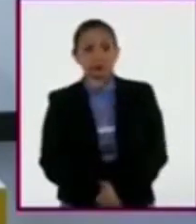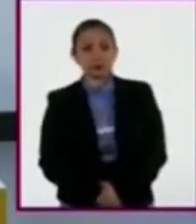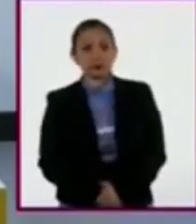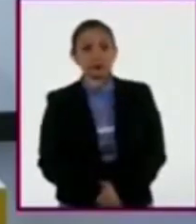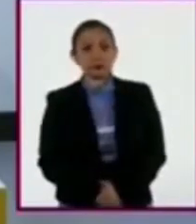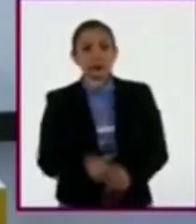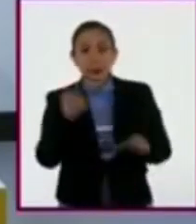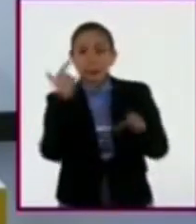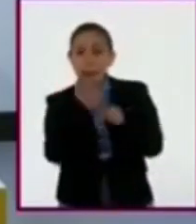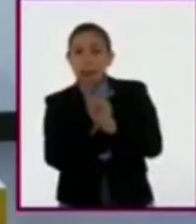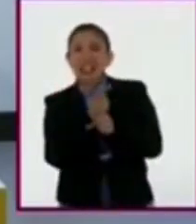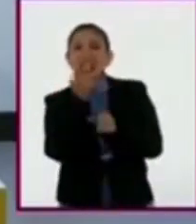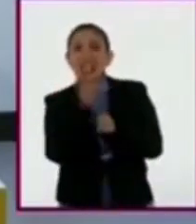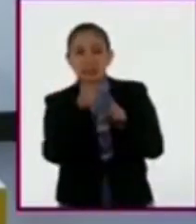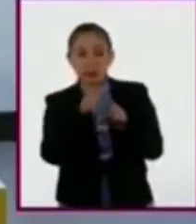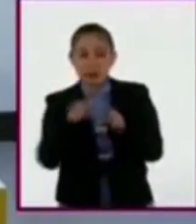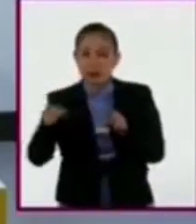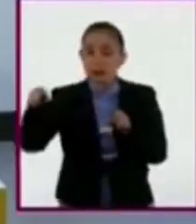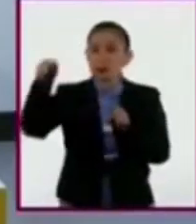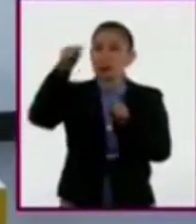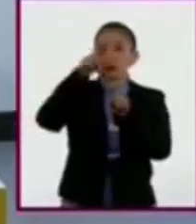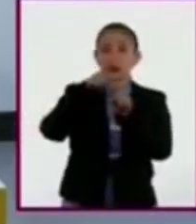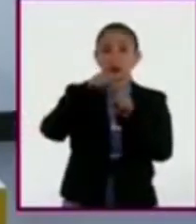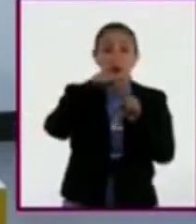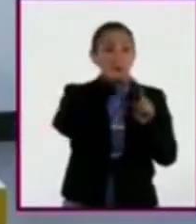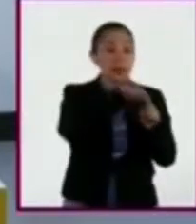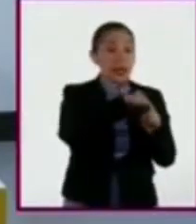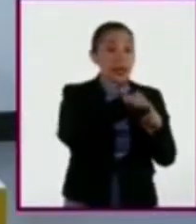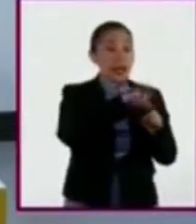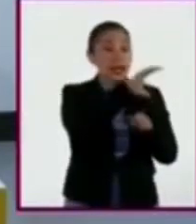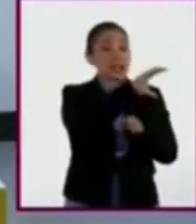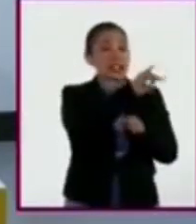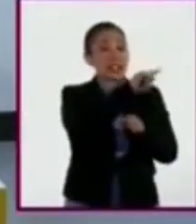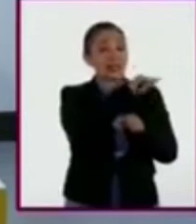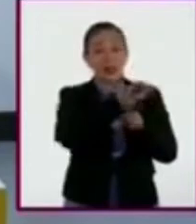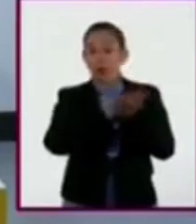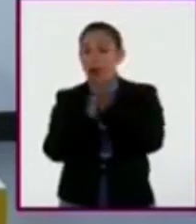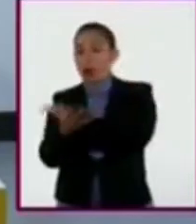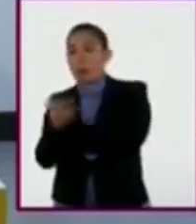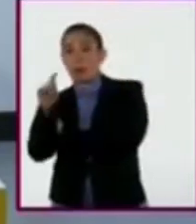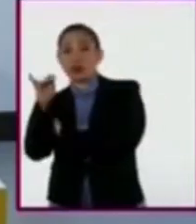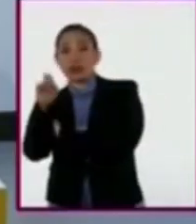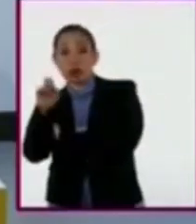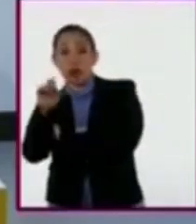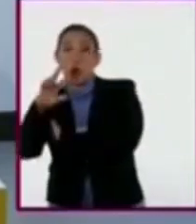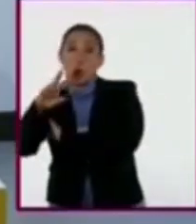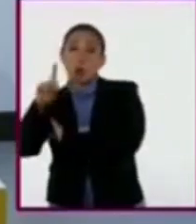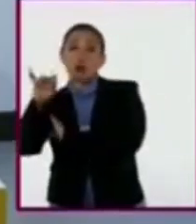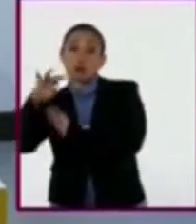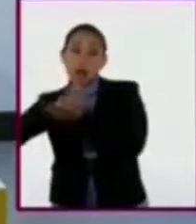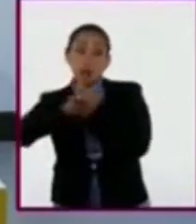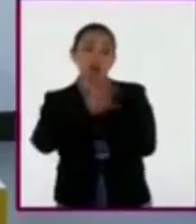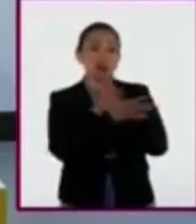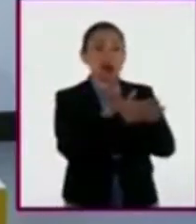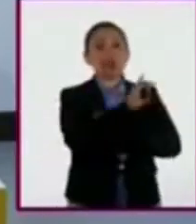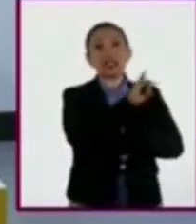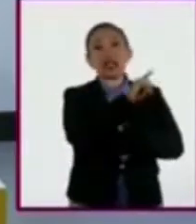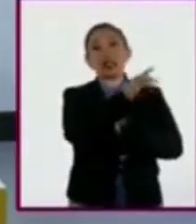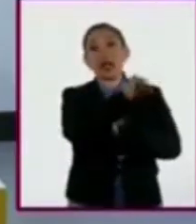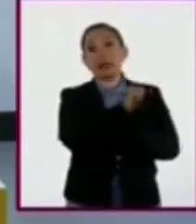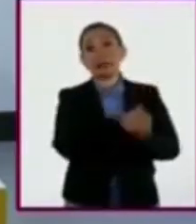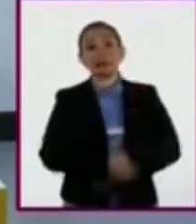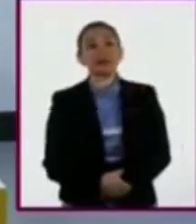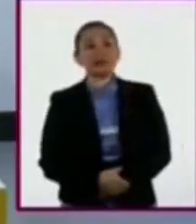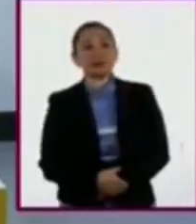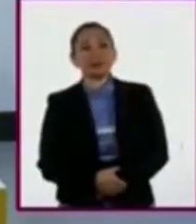Podemos identificar que es un ciclo, ya que podemos pasar de energía cinética a potencial y de energía potencial a cinética,